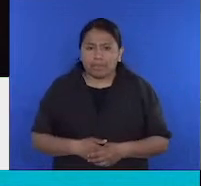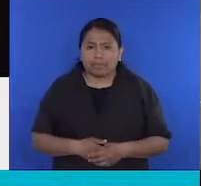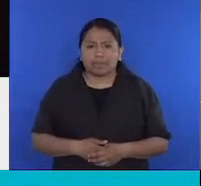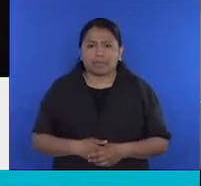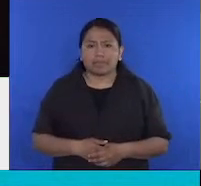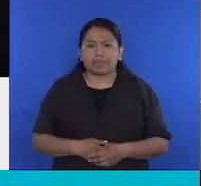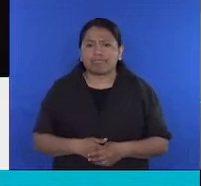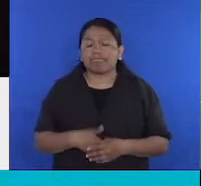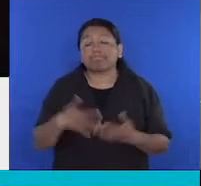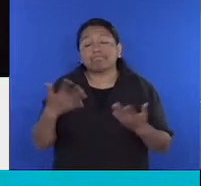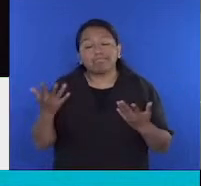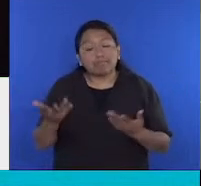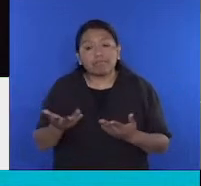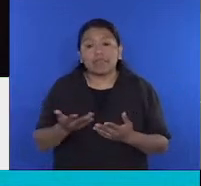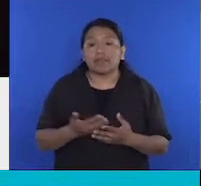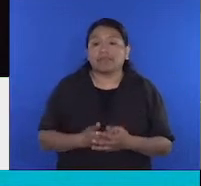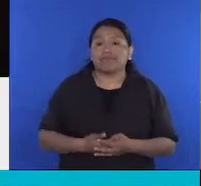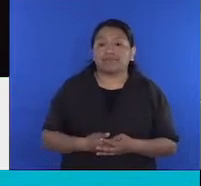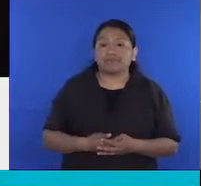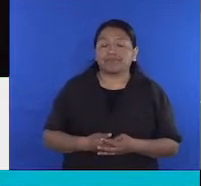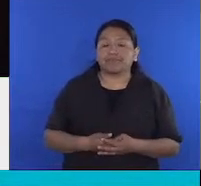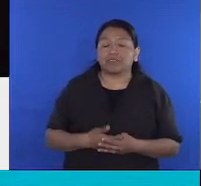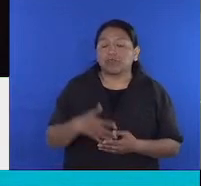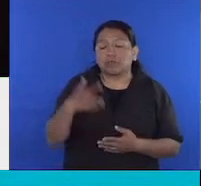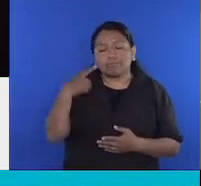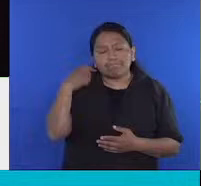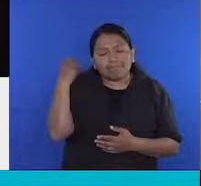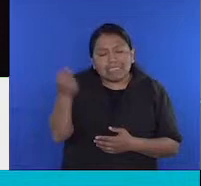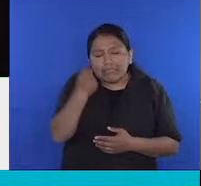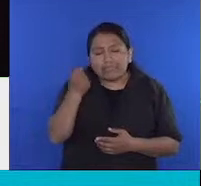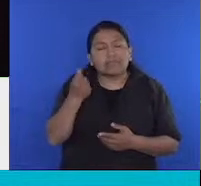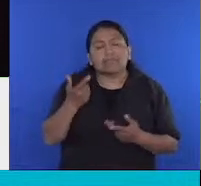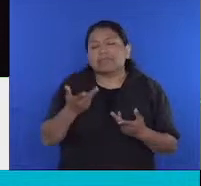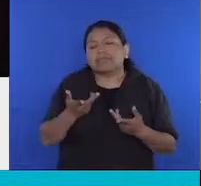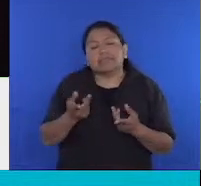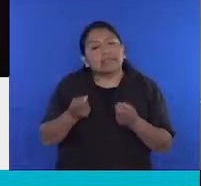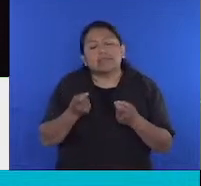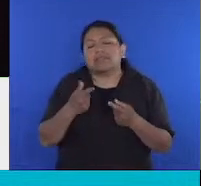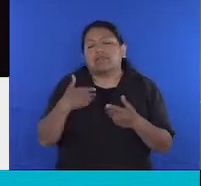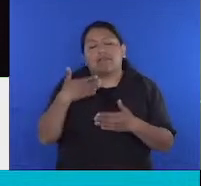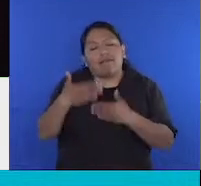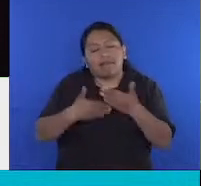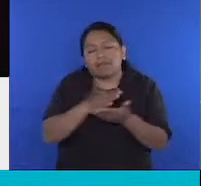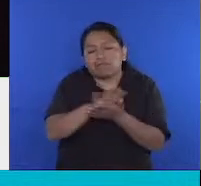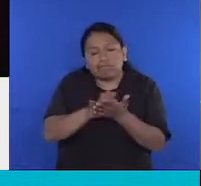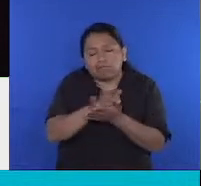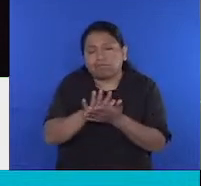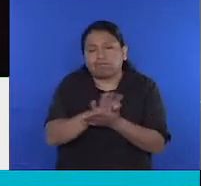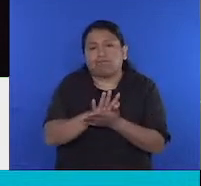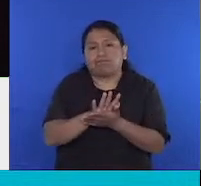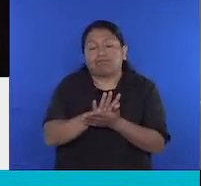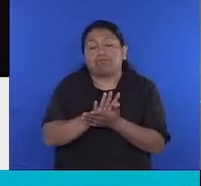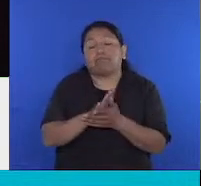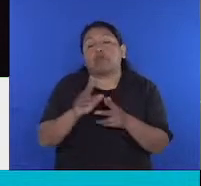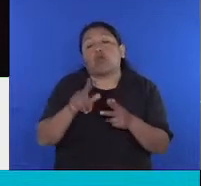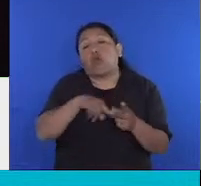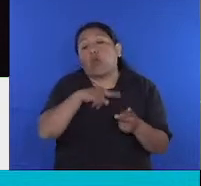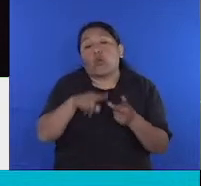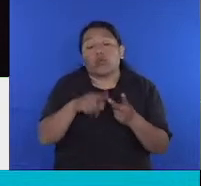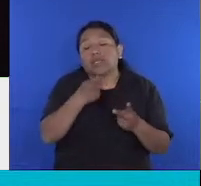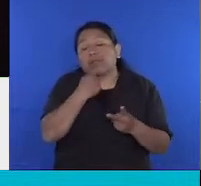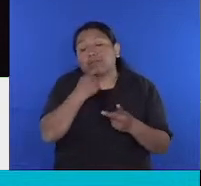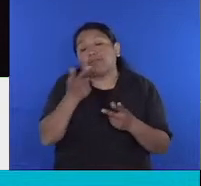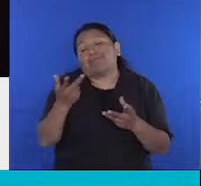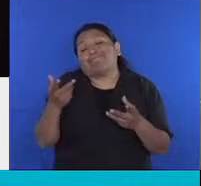indispensable que avancemos en la salida de esa grieta. Otro ejemplo es el Pacto de Mayo que se acaba